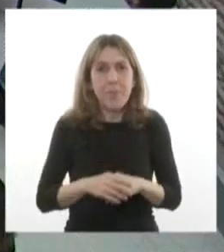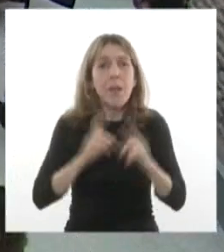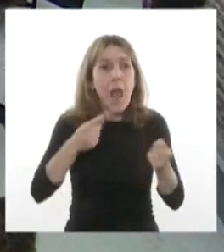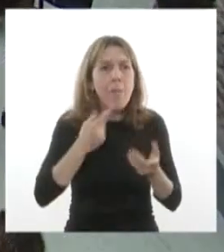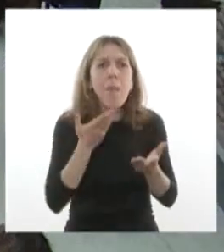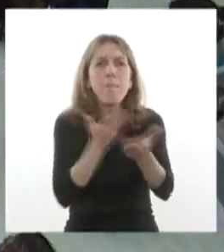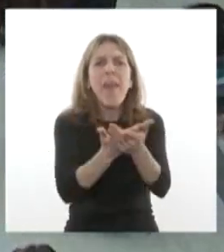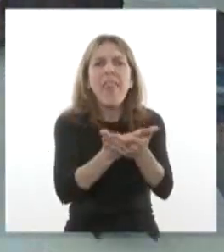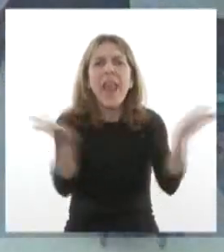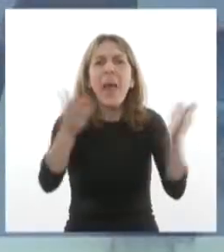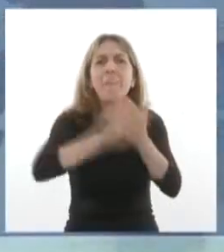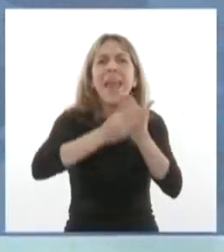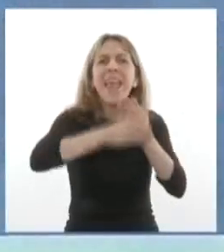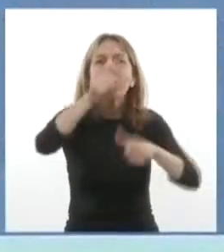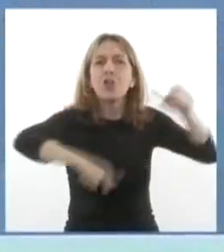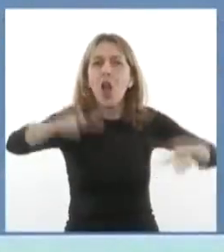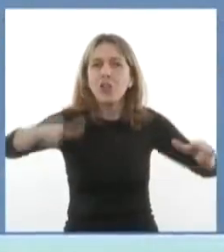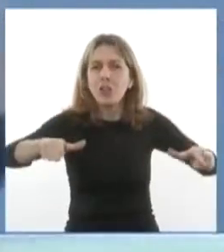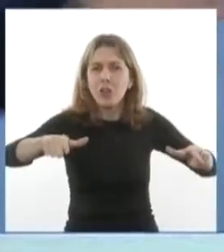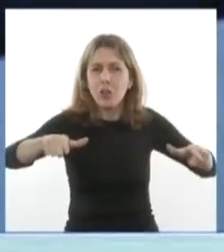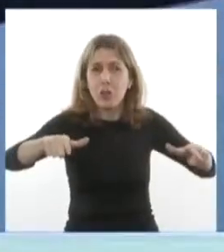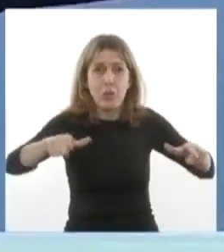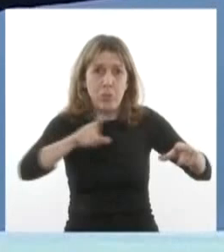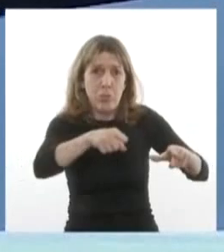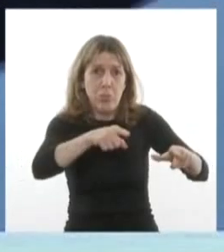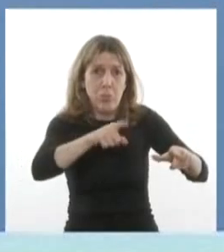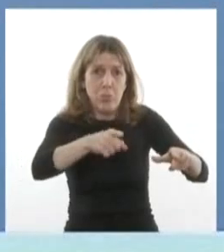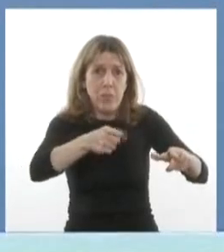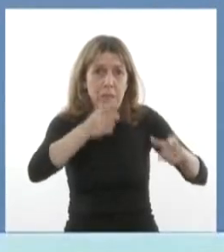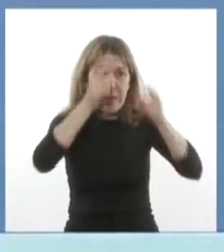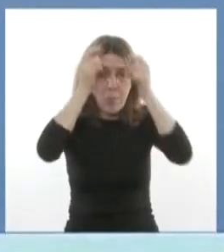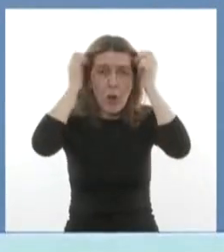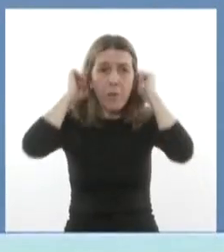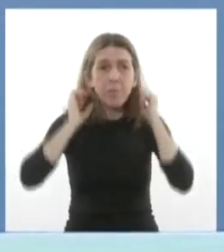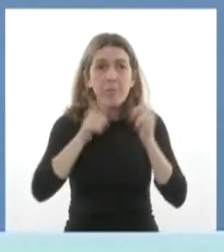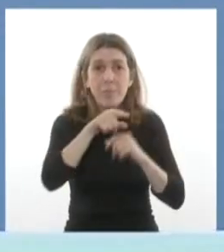Pedirle a todos mis ministros que en